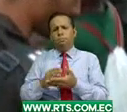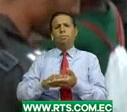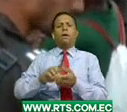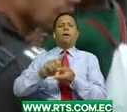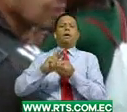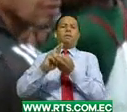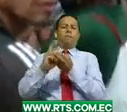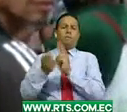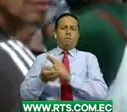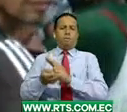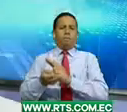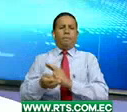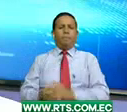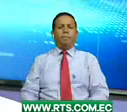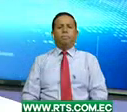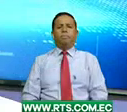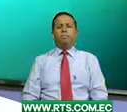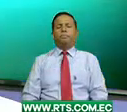Carolina Basante.